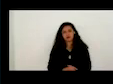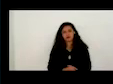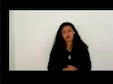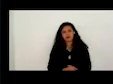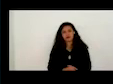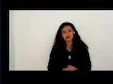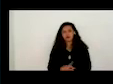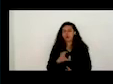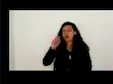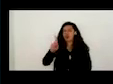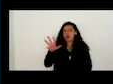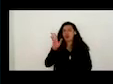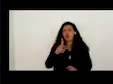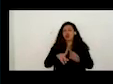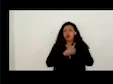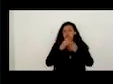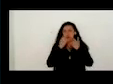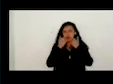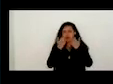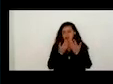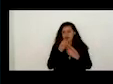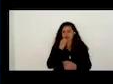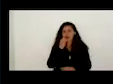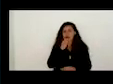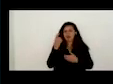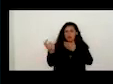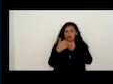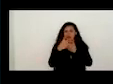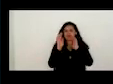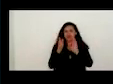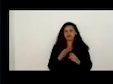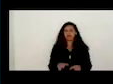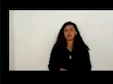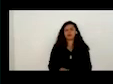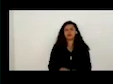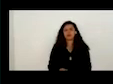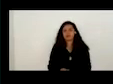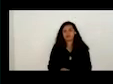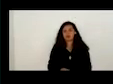Ok, no te apures, Diana. Ya estás conectada otra vez.